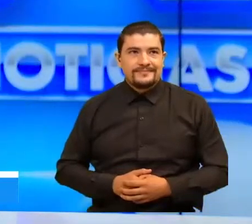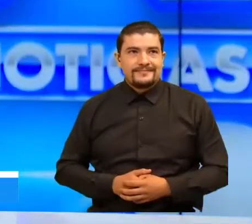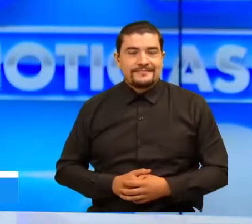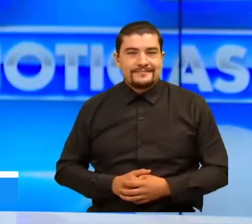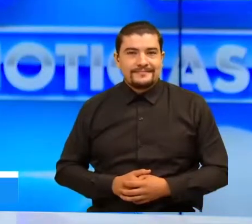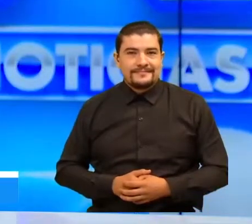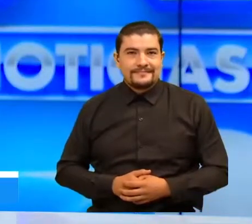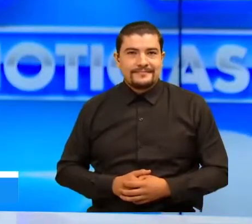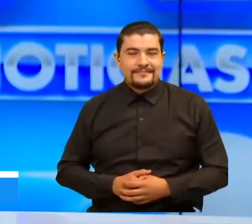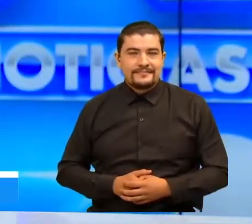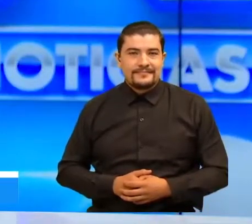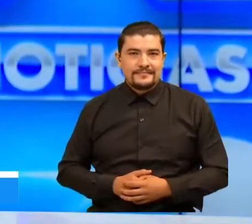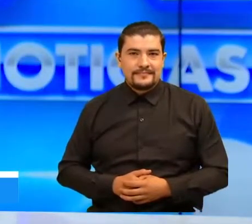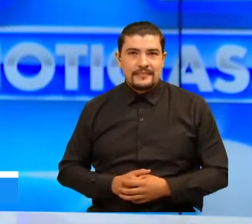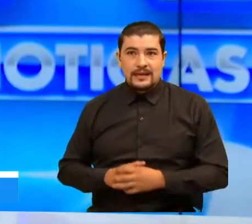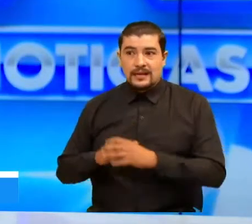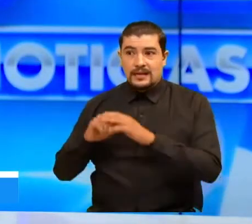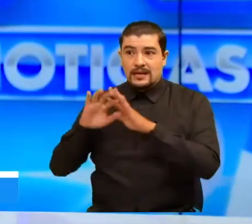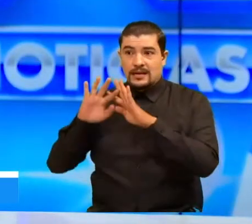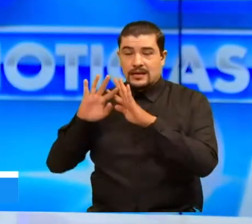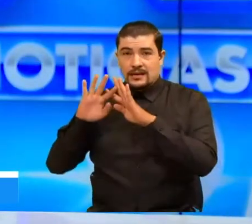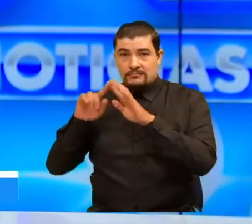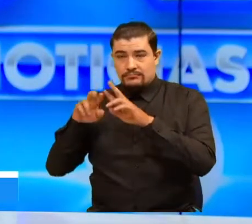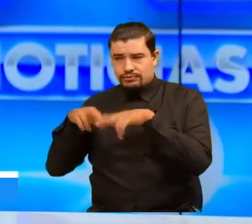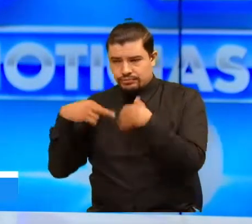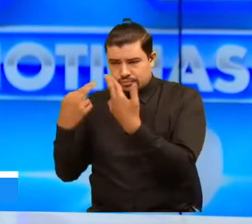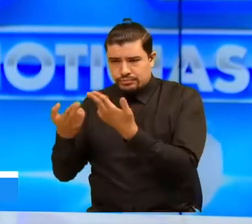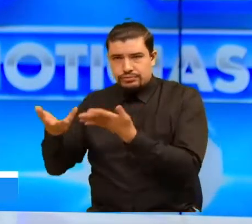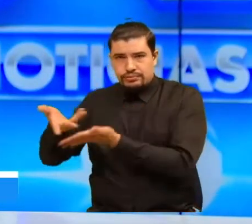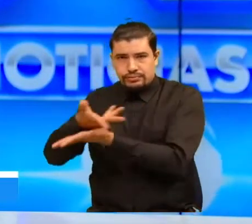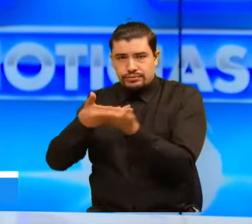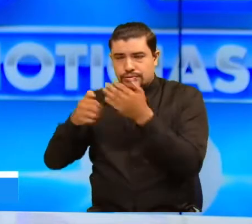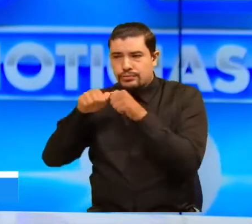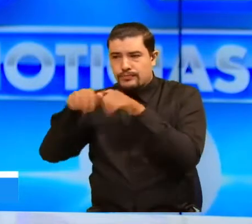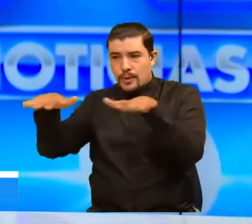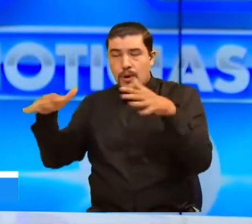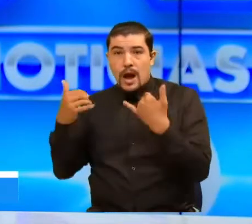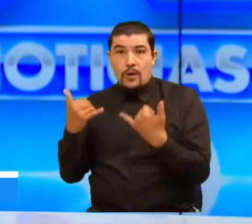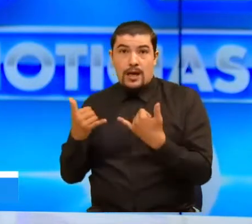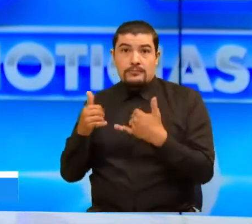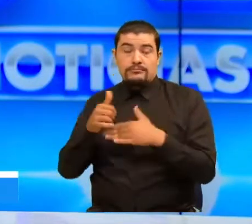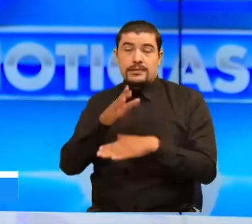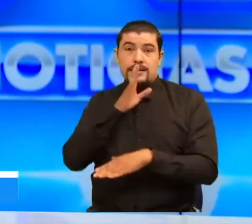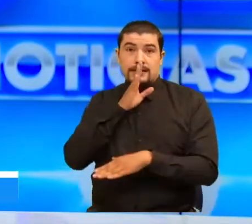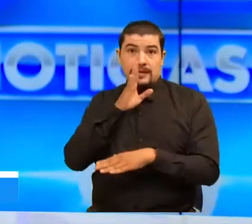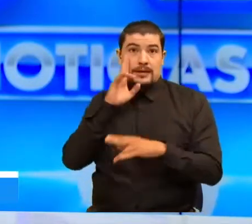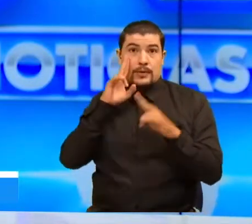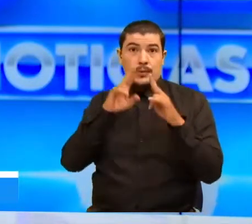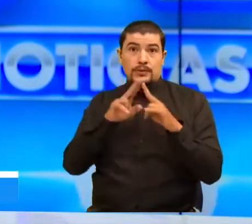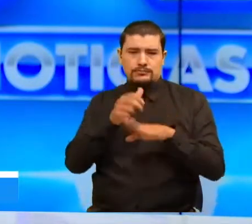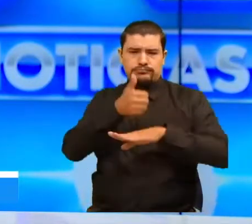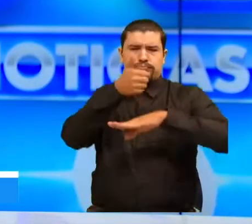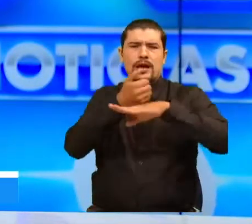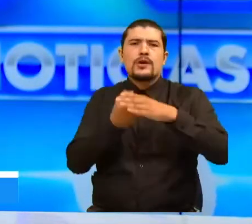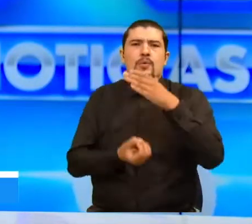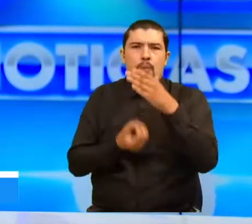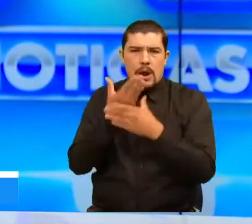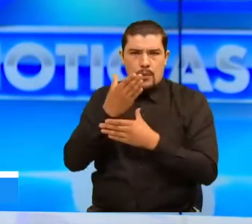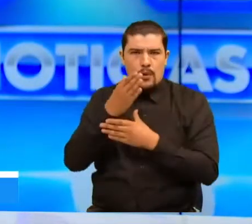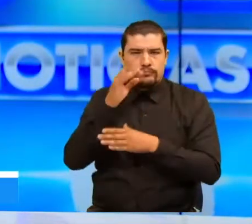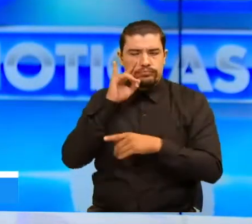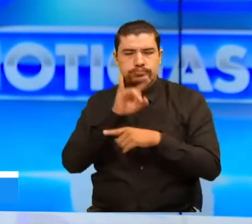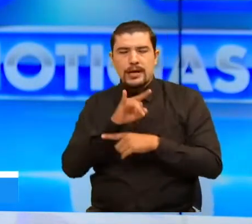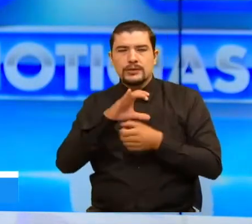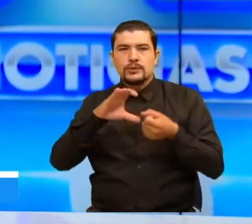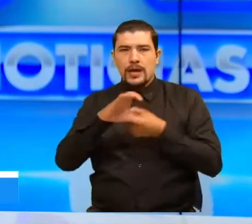Y en medio de una rueda de prensa se hizo pública la presentación del nuevo comandante de la Policía Metropolitana de Bucaramanga. Allí dio a conocer los nuevos mecanismos de